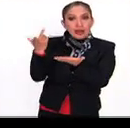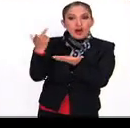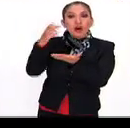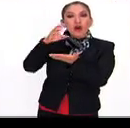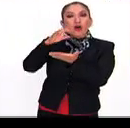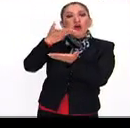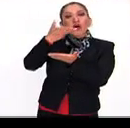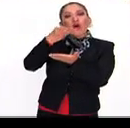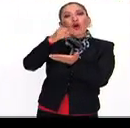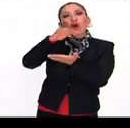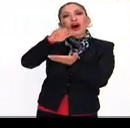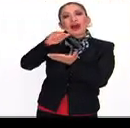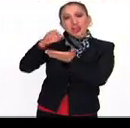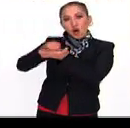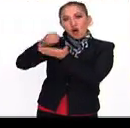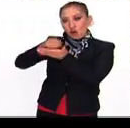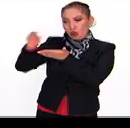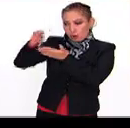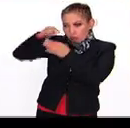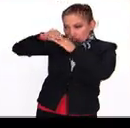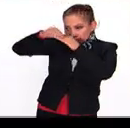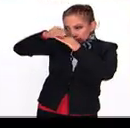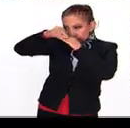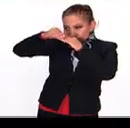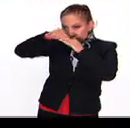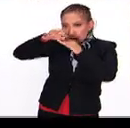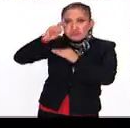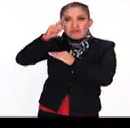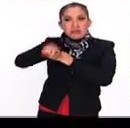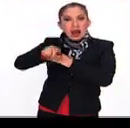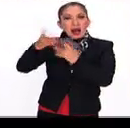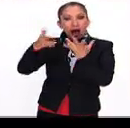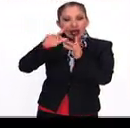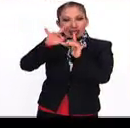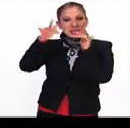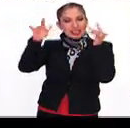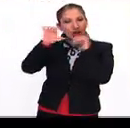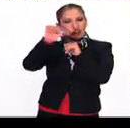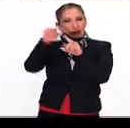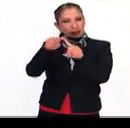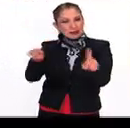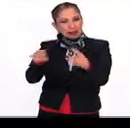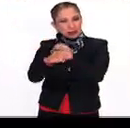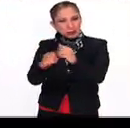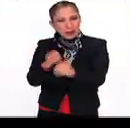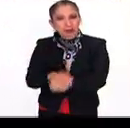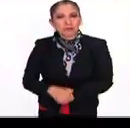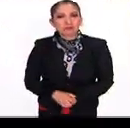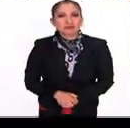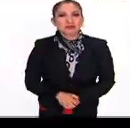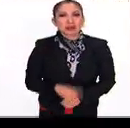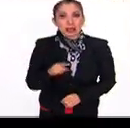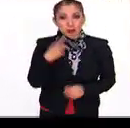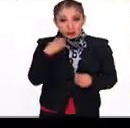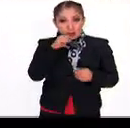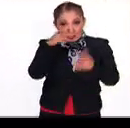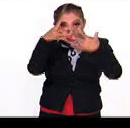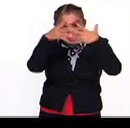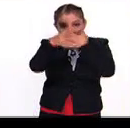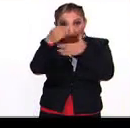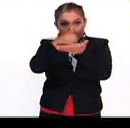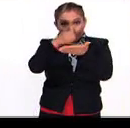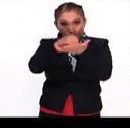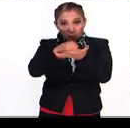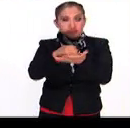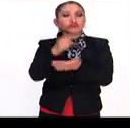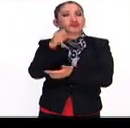oro, que utilizan esa superficie gráfica para hacer otro tipo de objeto. Que tiene que ver con lo traslúcido también el oro, ¿no?